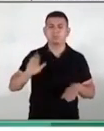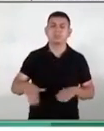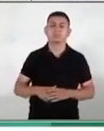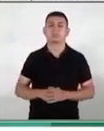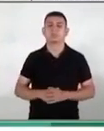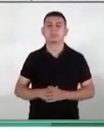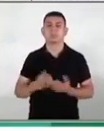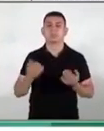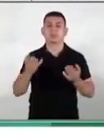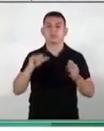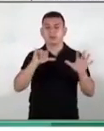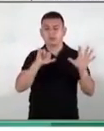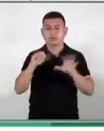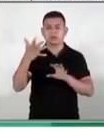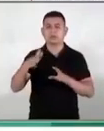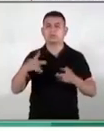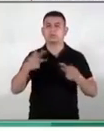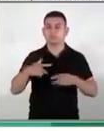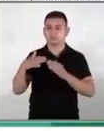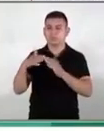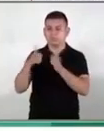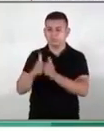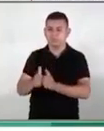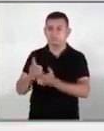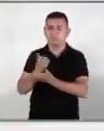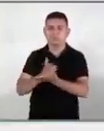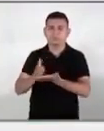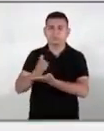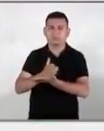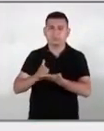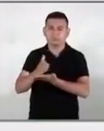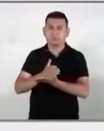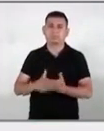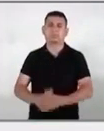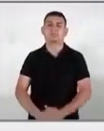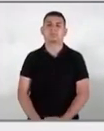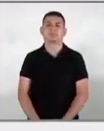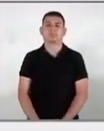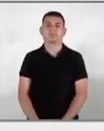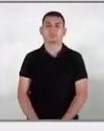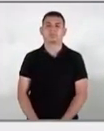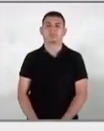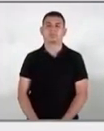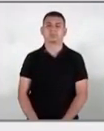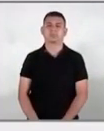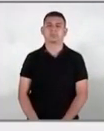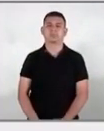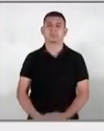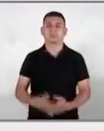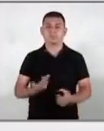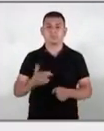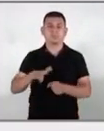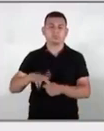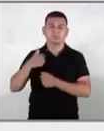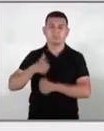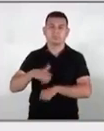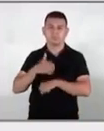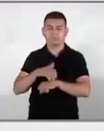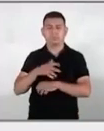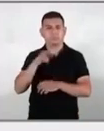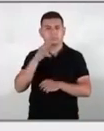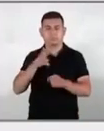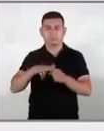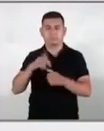tenemos 610 casos en aislamiento. En lo relacionado al panorama jurisdiccional, podemos